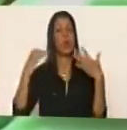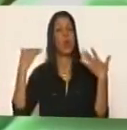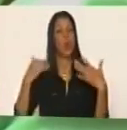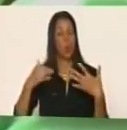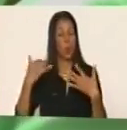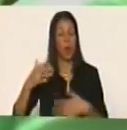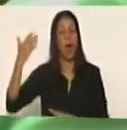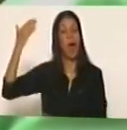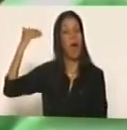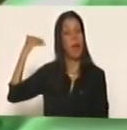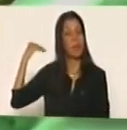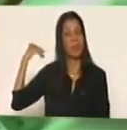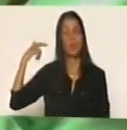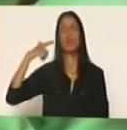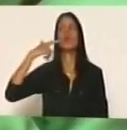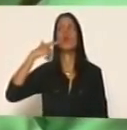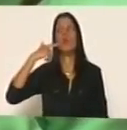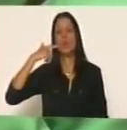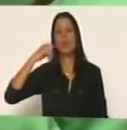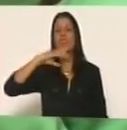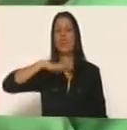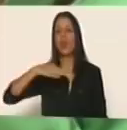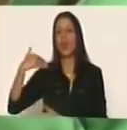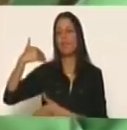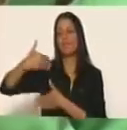vencido. No es cualquier cosa.